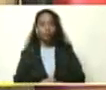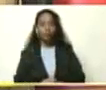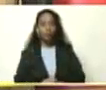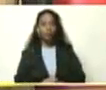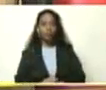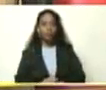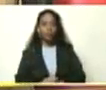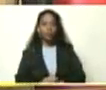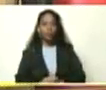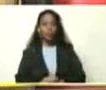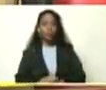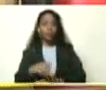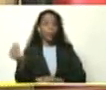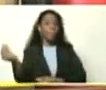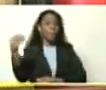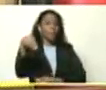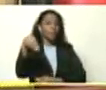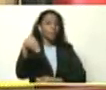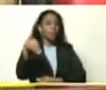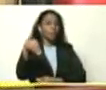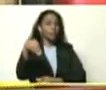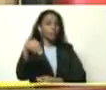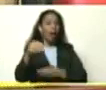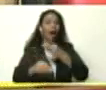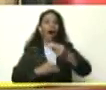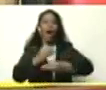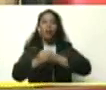y además genera